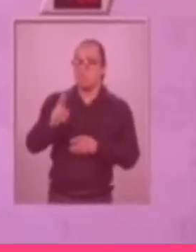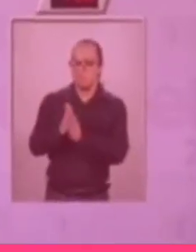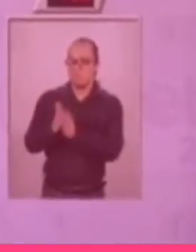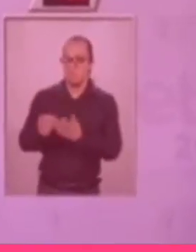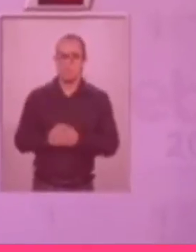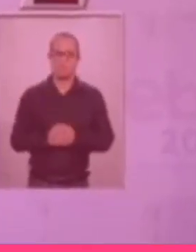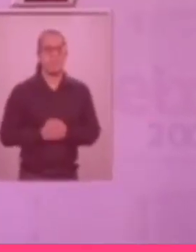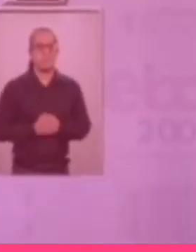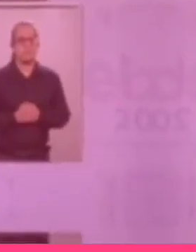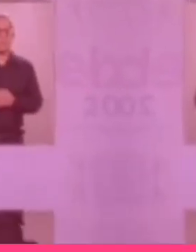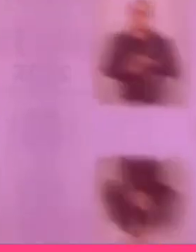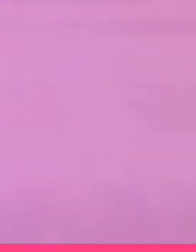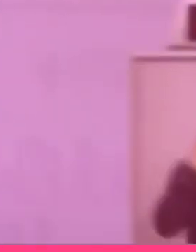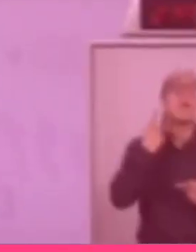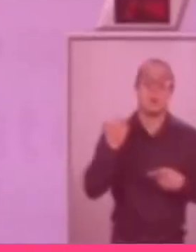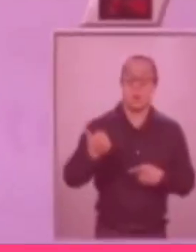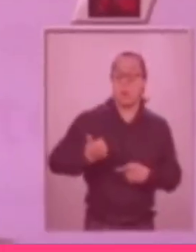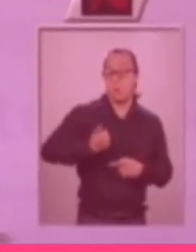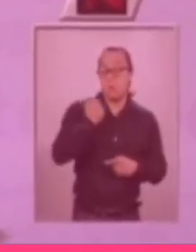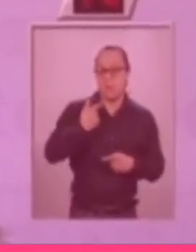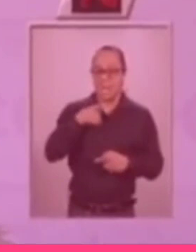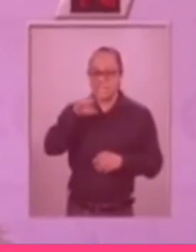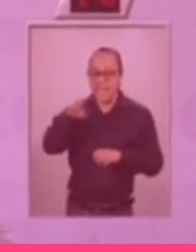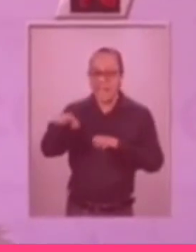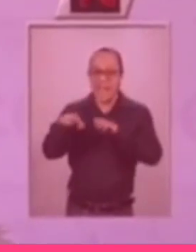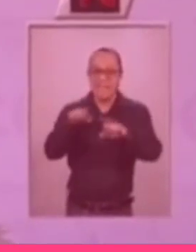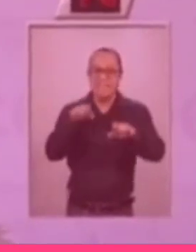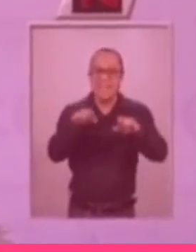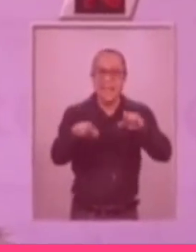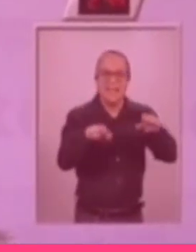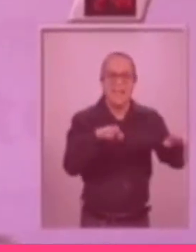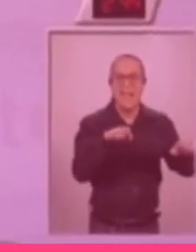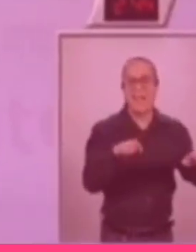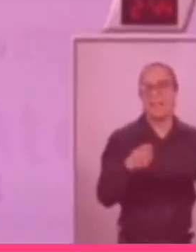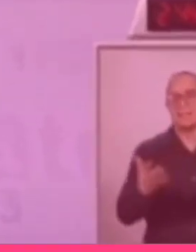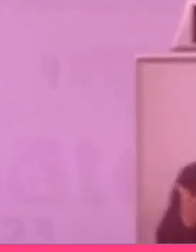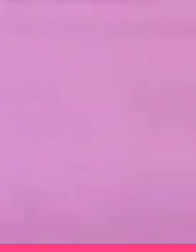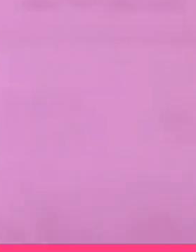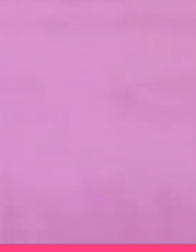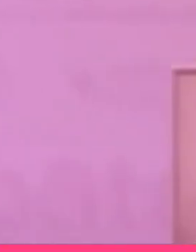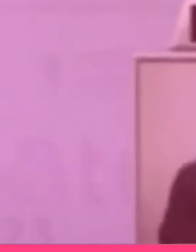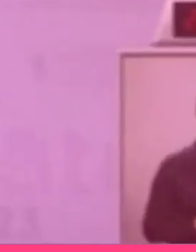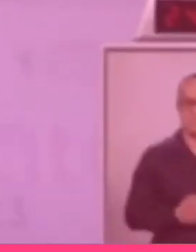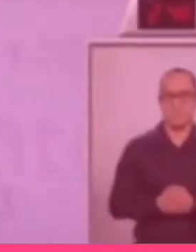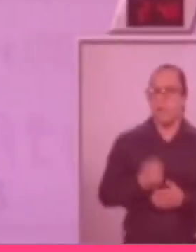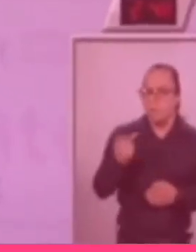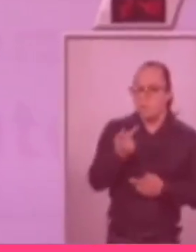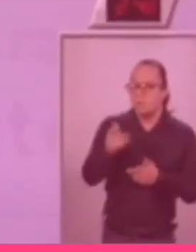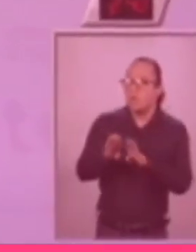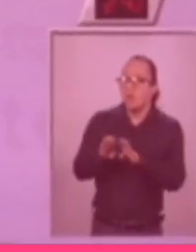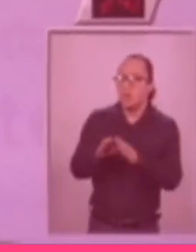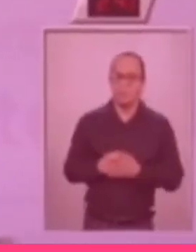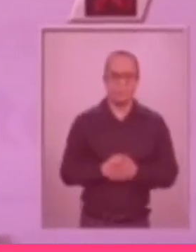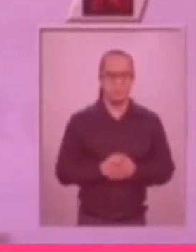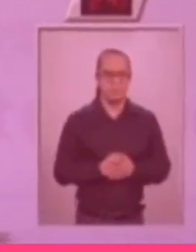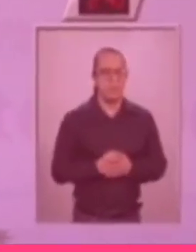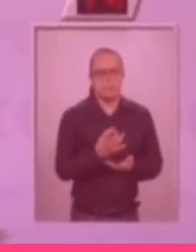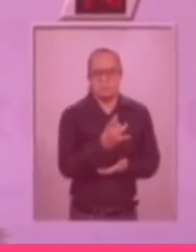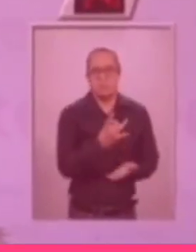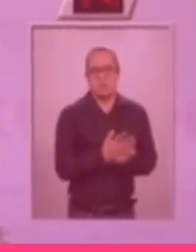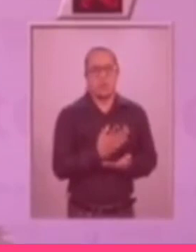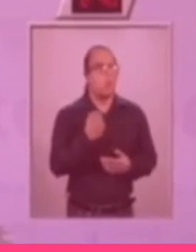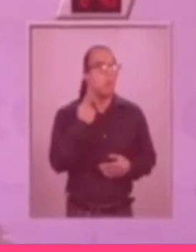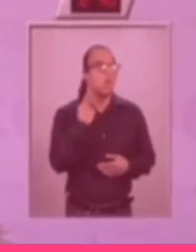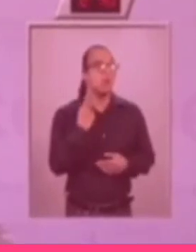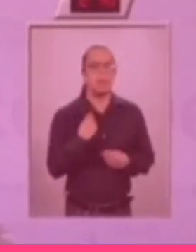cultura sí es la raíz de nuestra identidad. Y han sido utilizados, esa es la palabra. ¿Cómo ha sucedido por ello, eso? Pues a través del asistencialismo